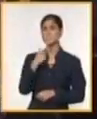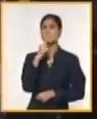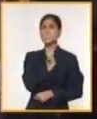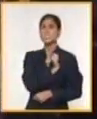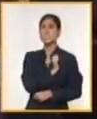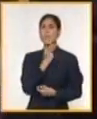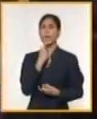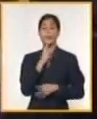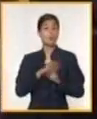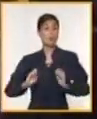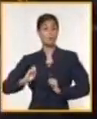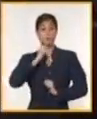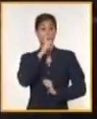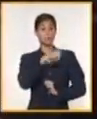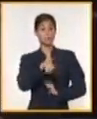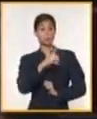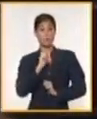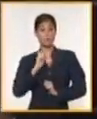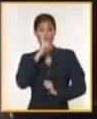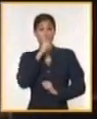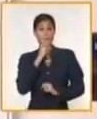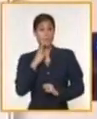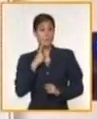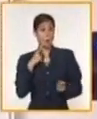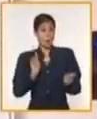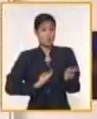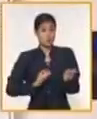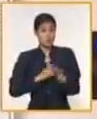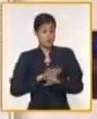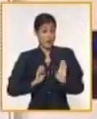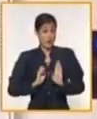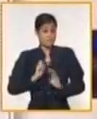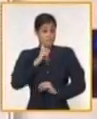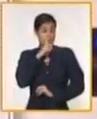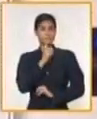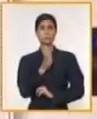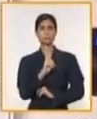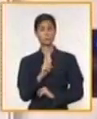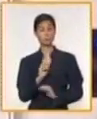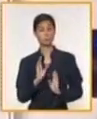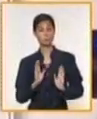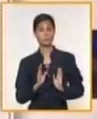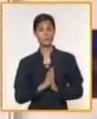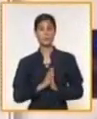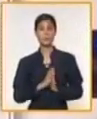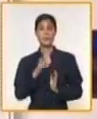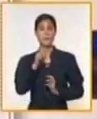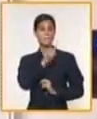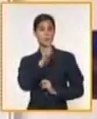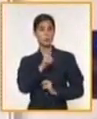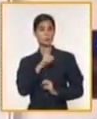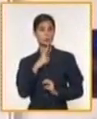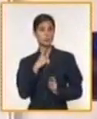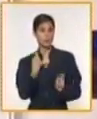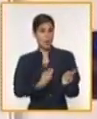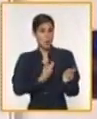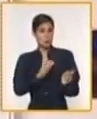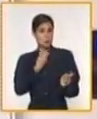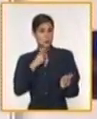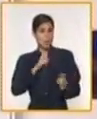conflicto termine, pero no mediante un alto el fuego. ¿Qué es específicamente mejor que un alto el fuego? ¿Qué es lo que busca